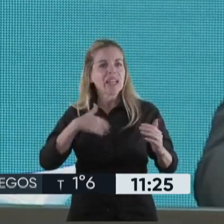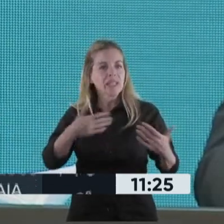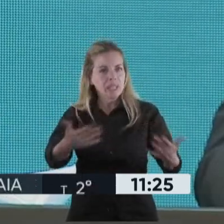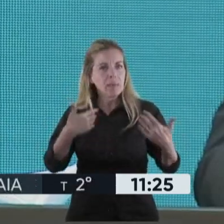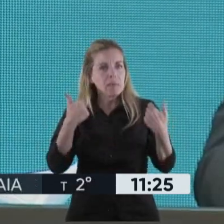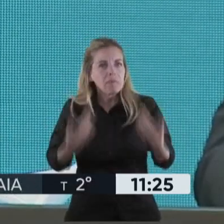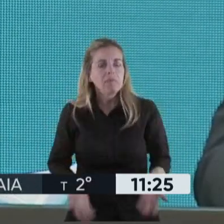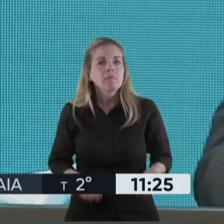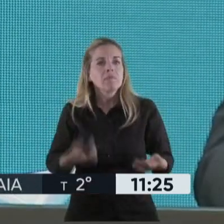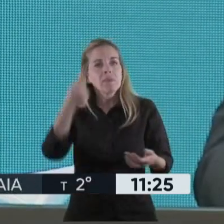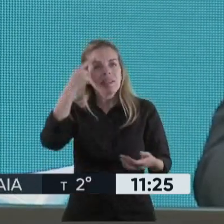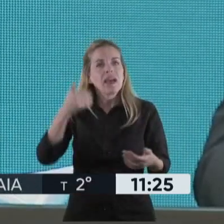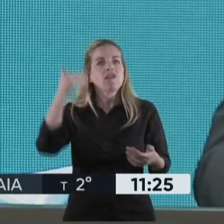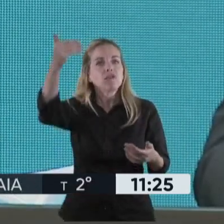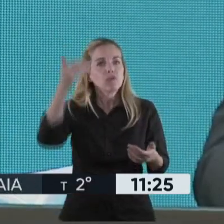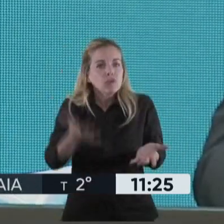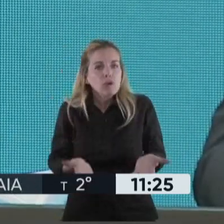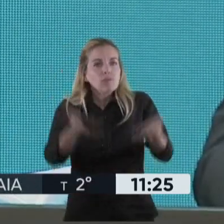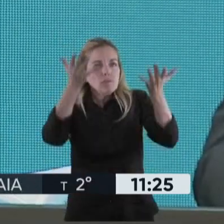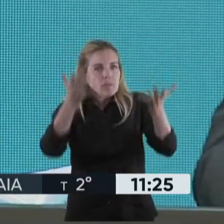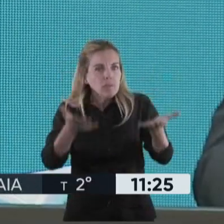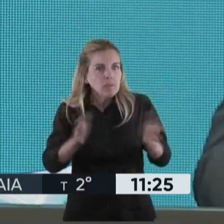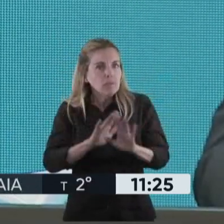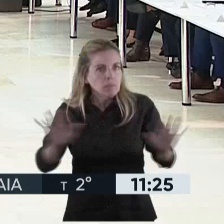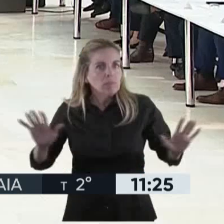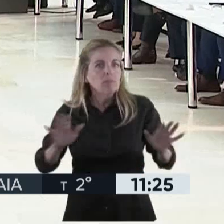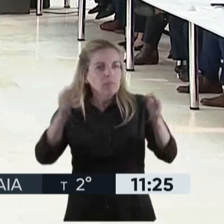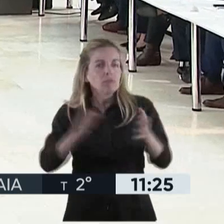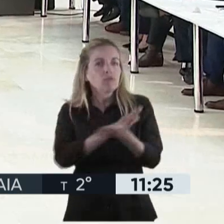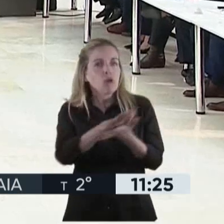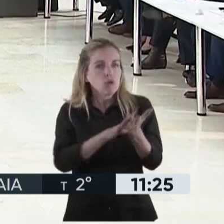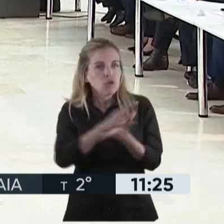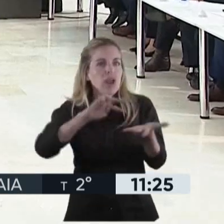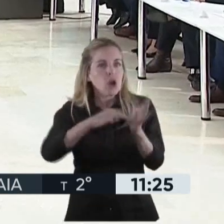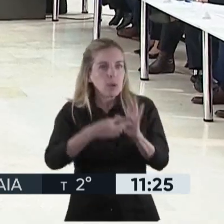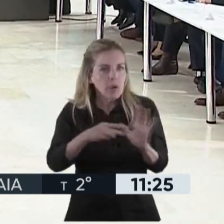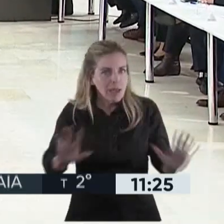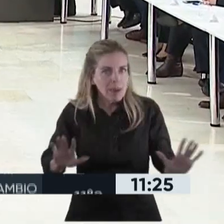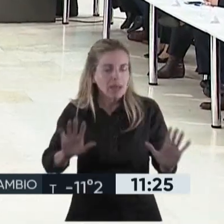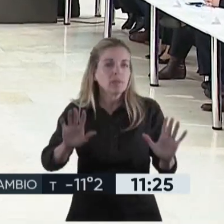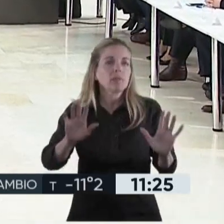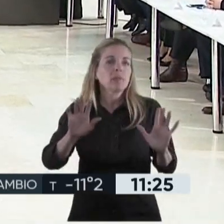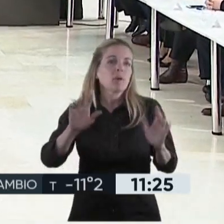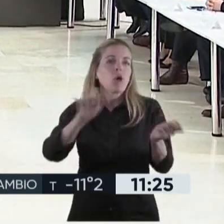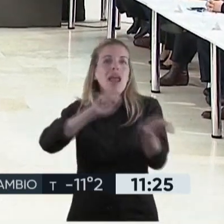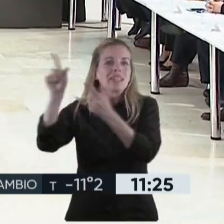su futuro, para superar su restricción externa y para superar la